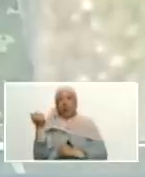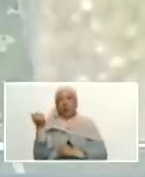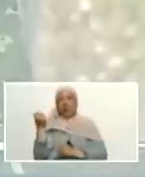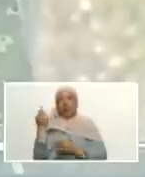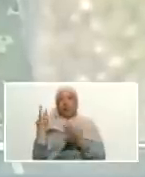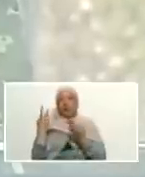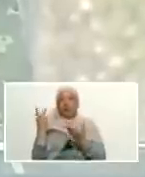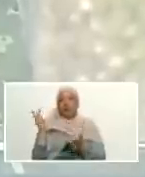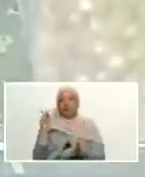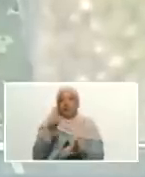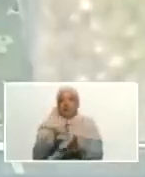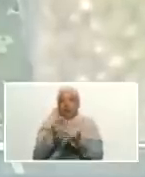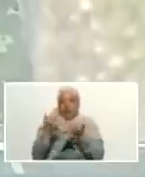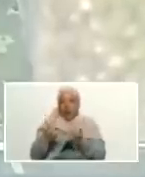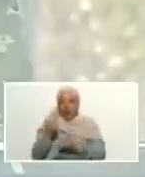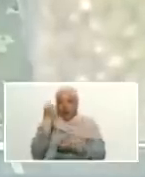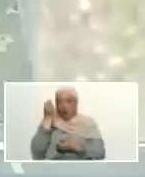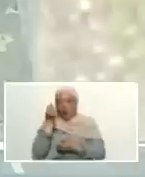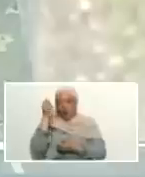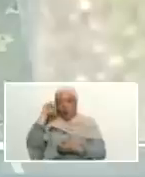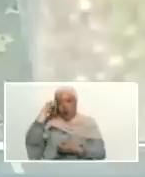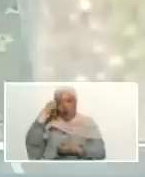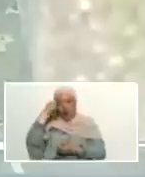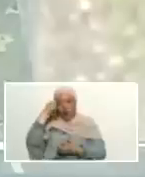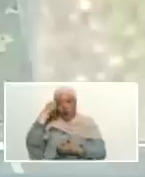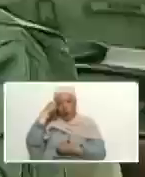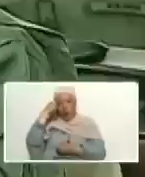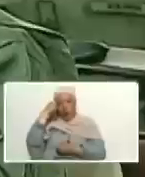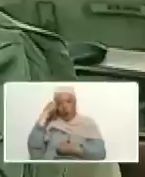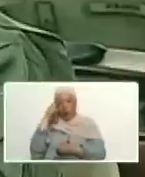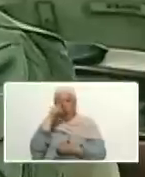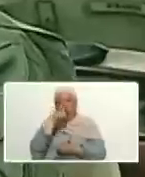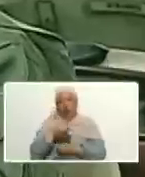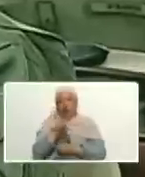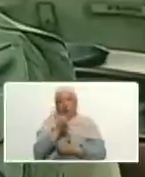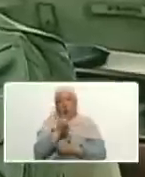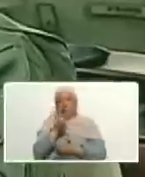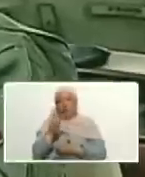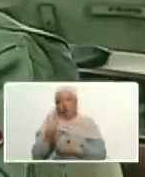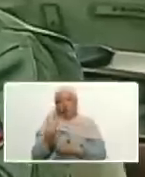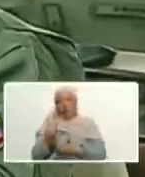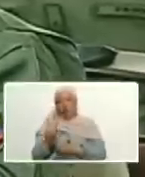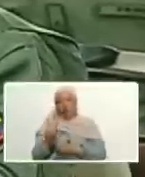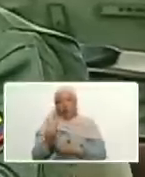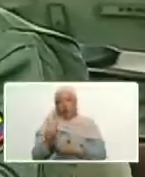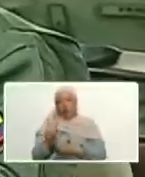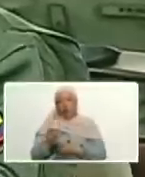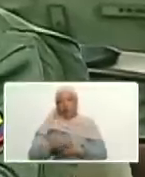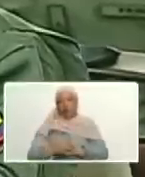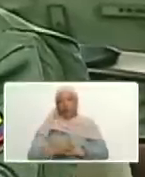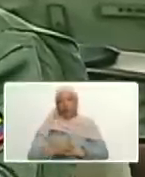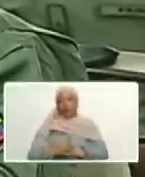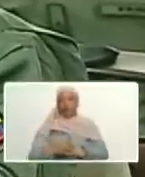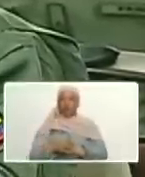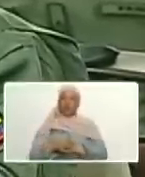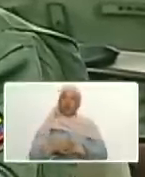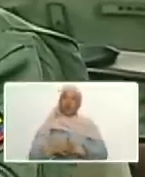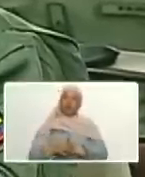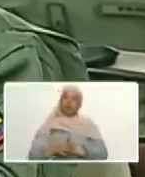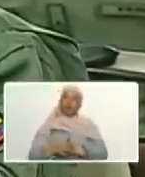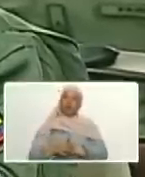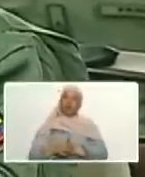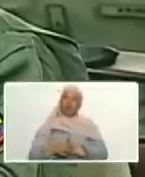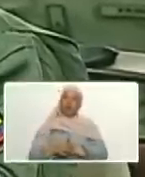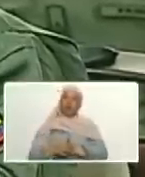bien presente, el año 2022 ha sido un año fuerte